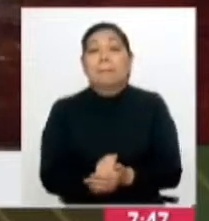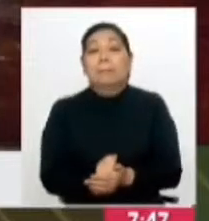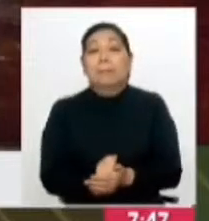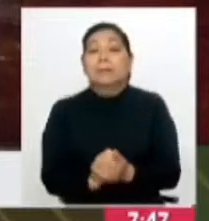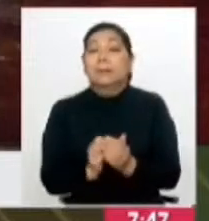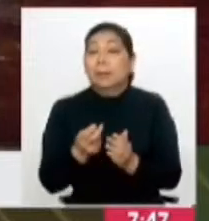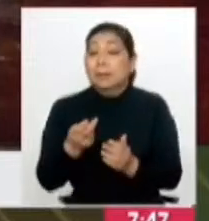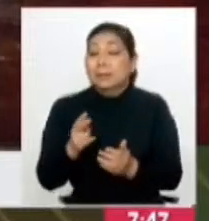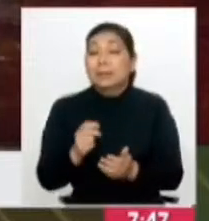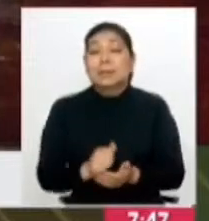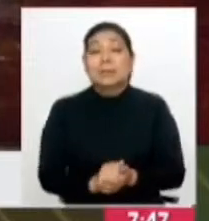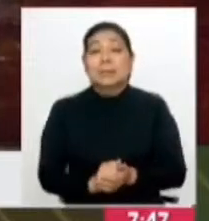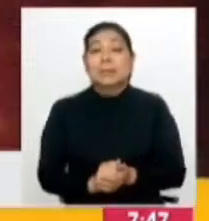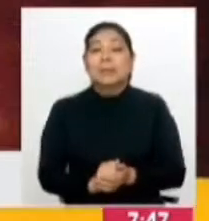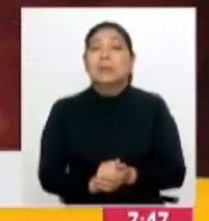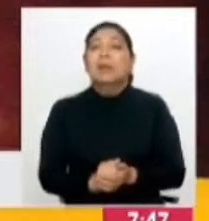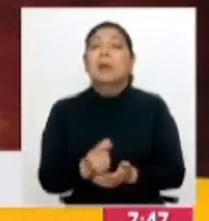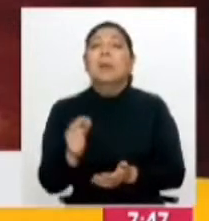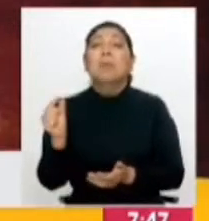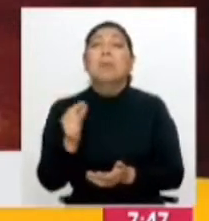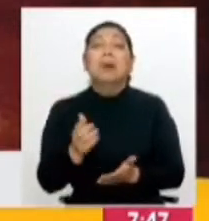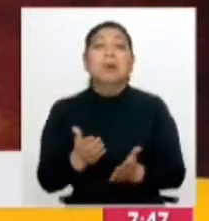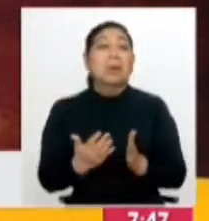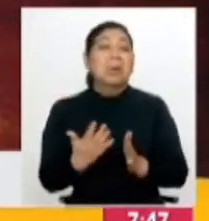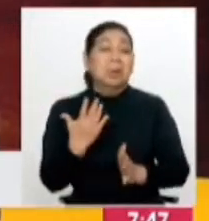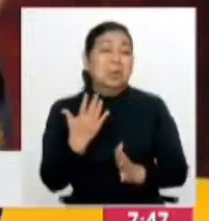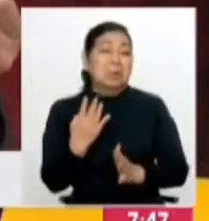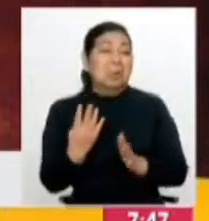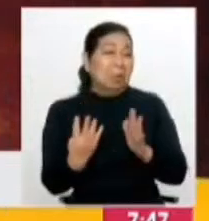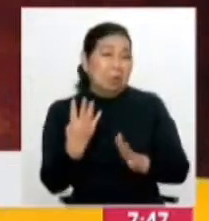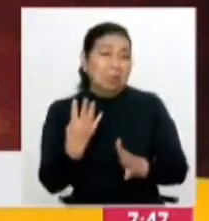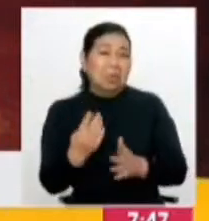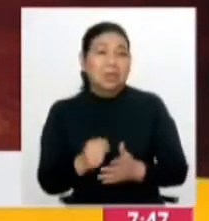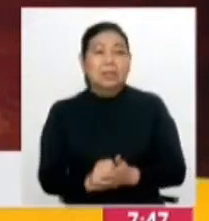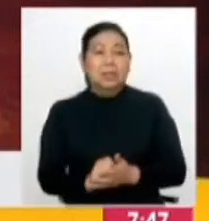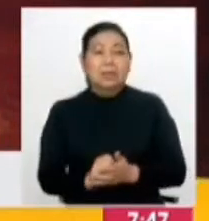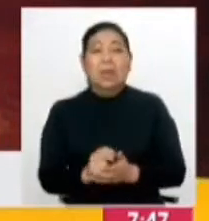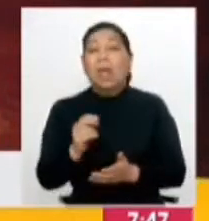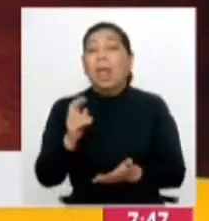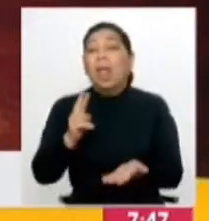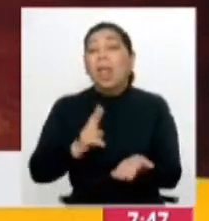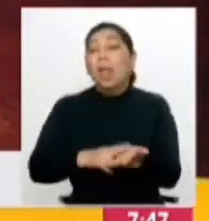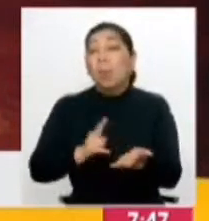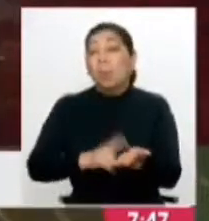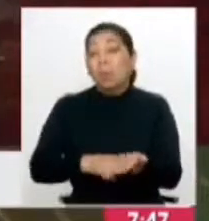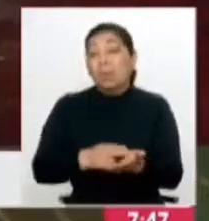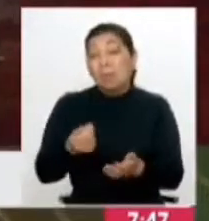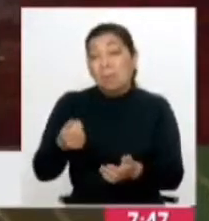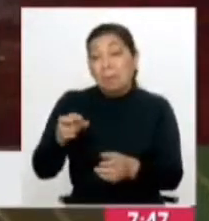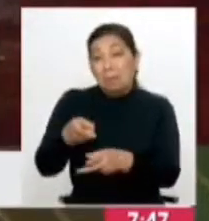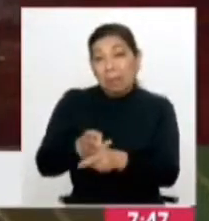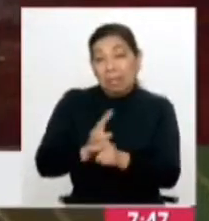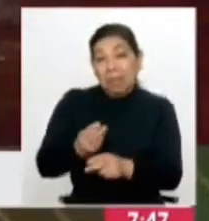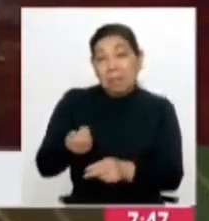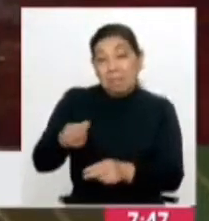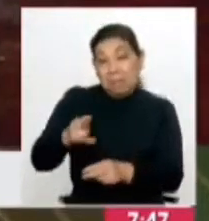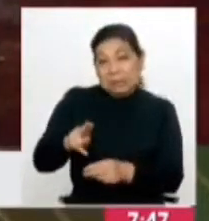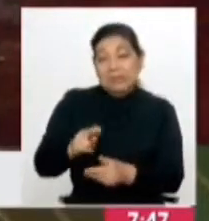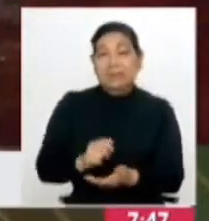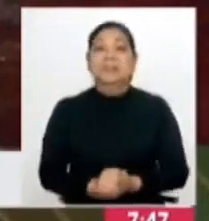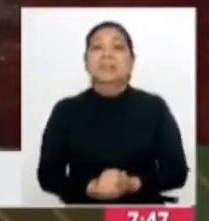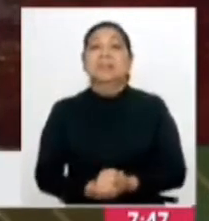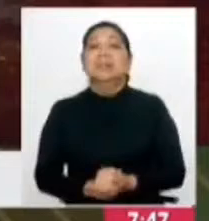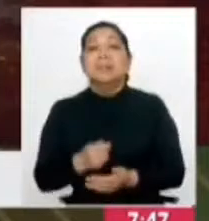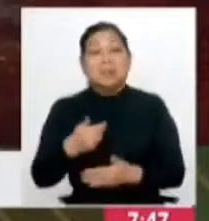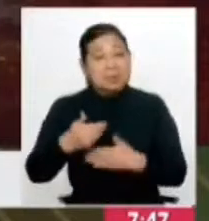Hemos crecido. ¿Qué tan barata? O sea, 15, 14, ahora que se suben las tasas. 14, 15% en préstamo multired, tasa al